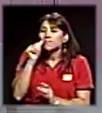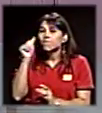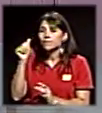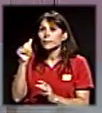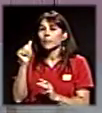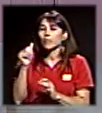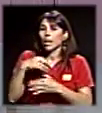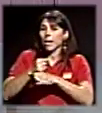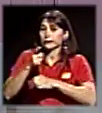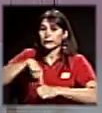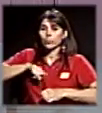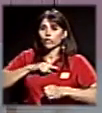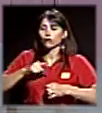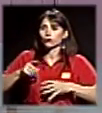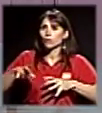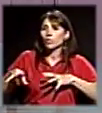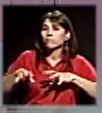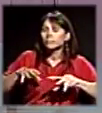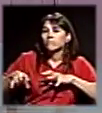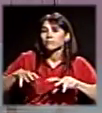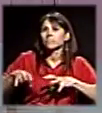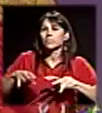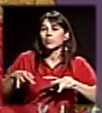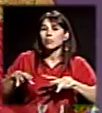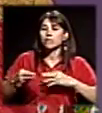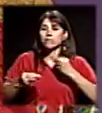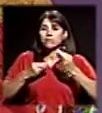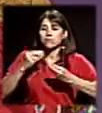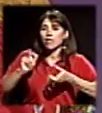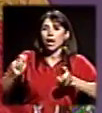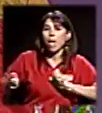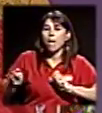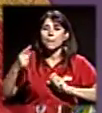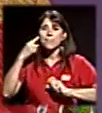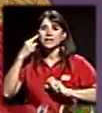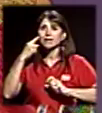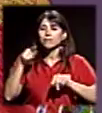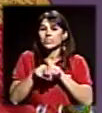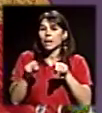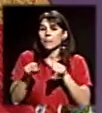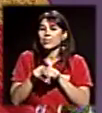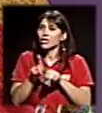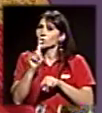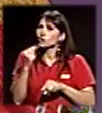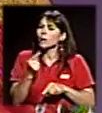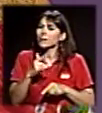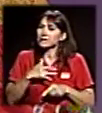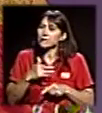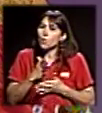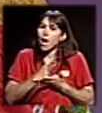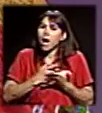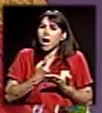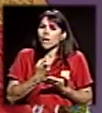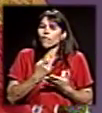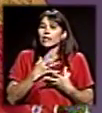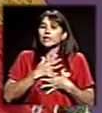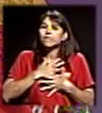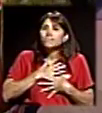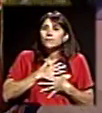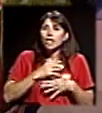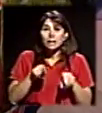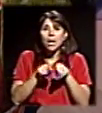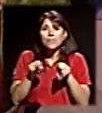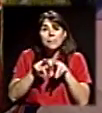alterado pensamos también en en que muchas veces no solamente llenando un vacío sino buscando o